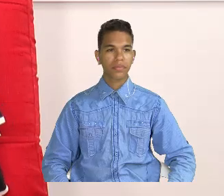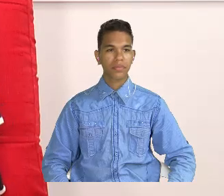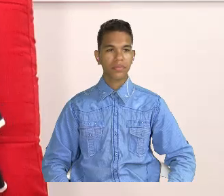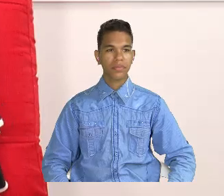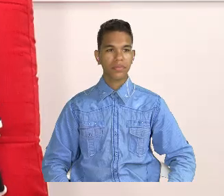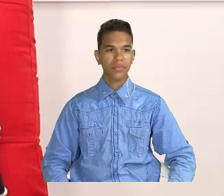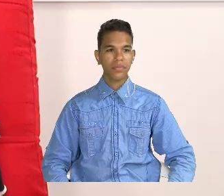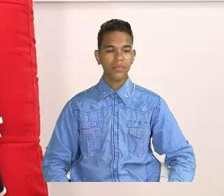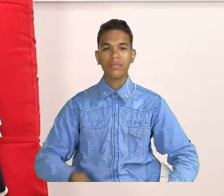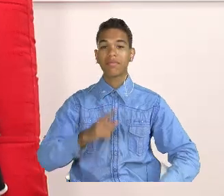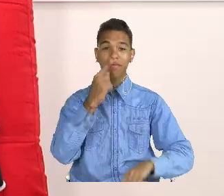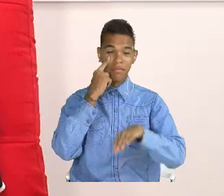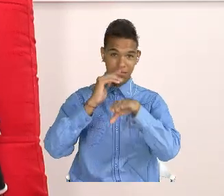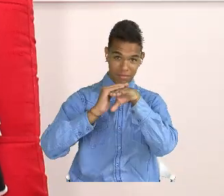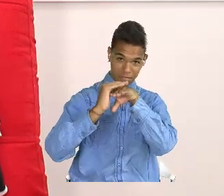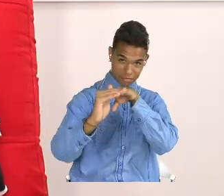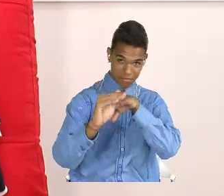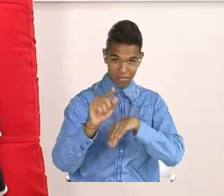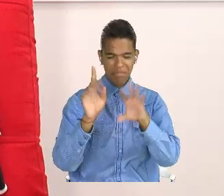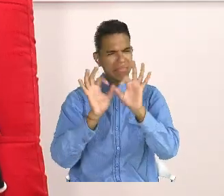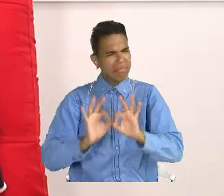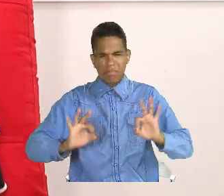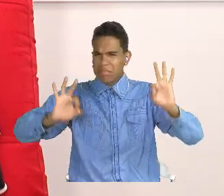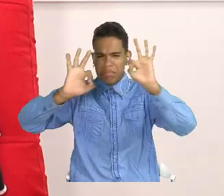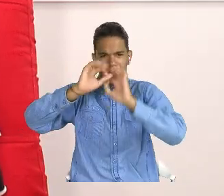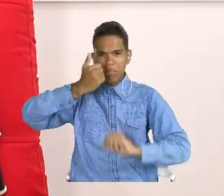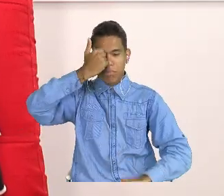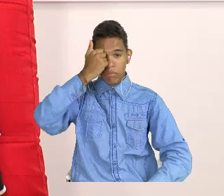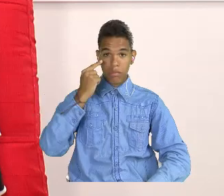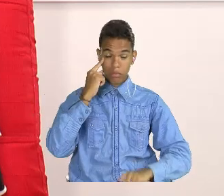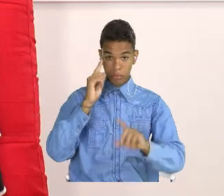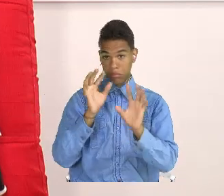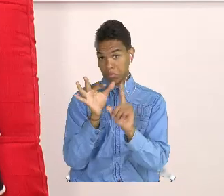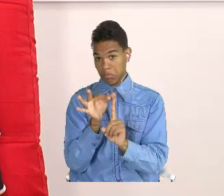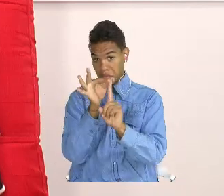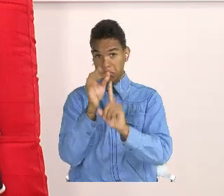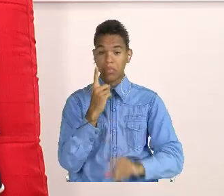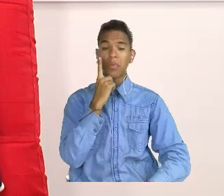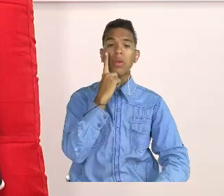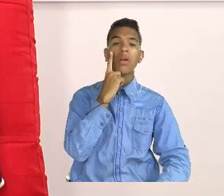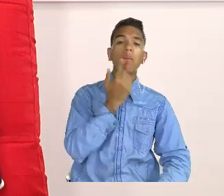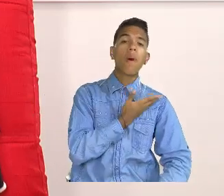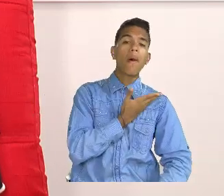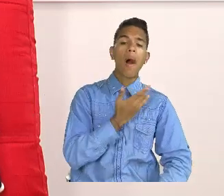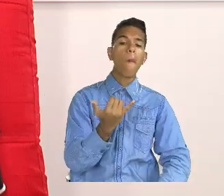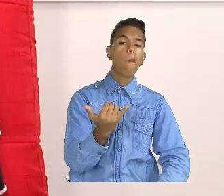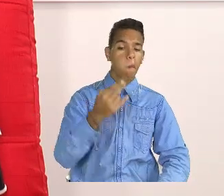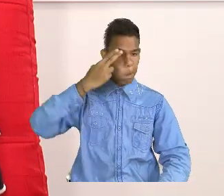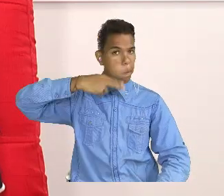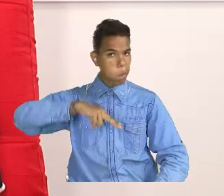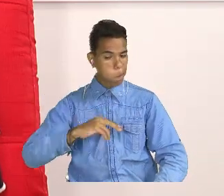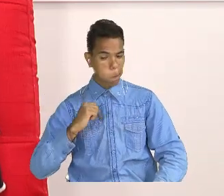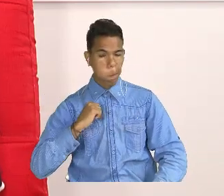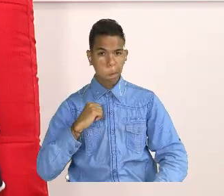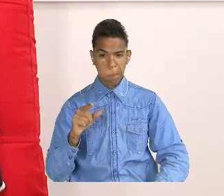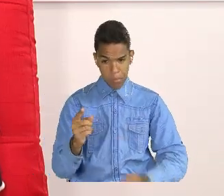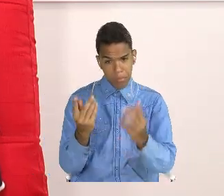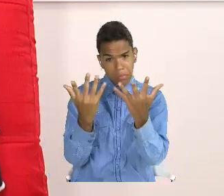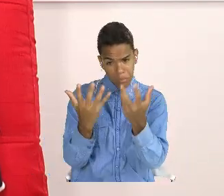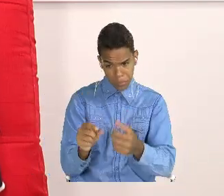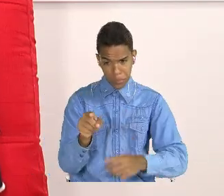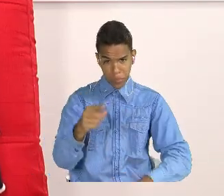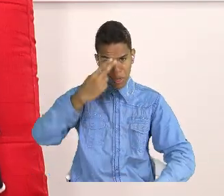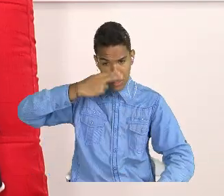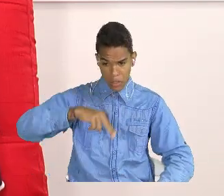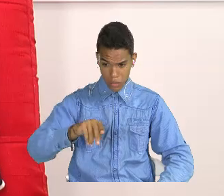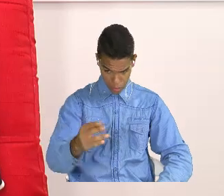Bueno, y les tengo una invitación muy importante y especial para ustedes, mamitas que tienen sus hijos y que desean entren a una consulta especializada